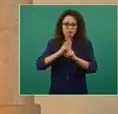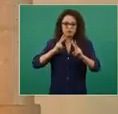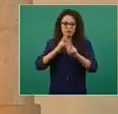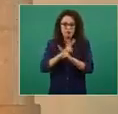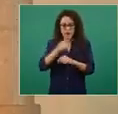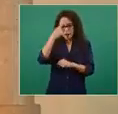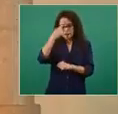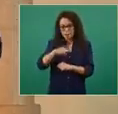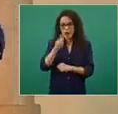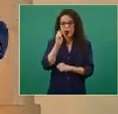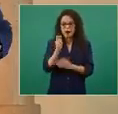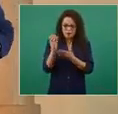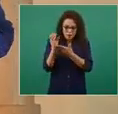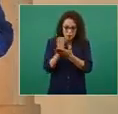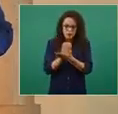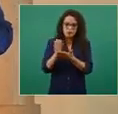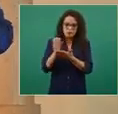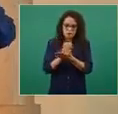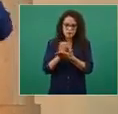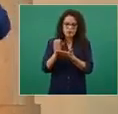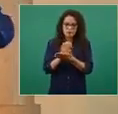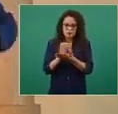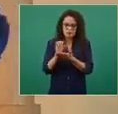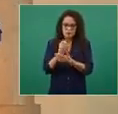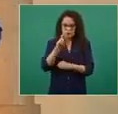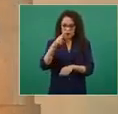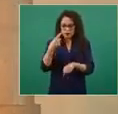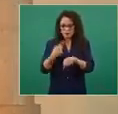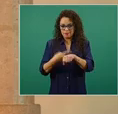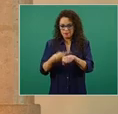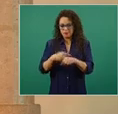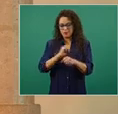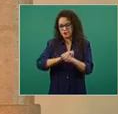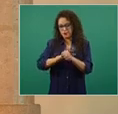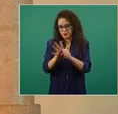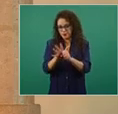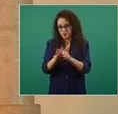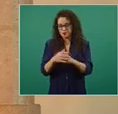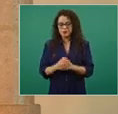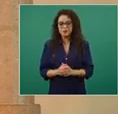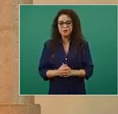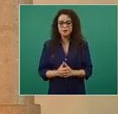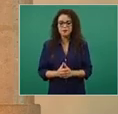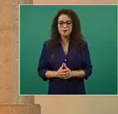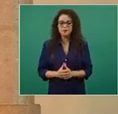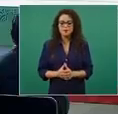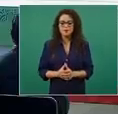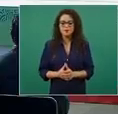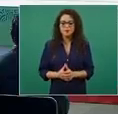la enfermedad de la COVID-19. La que sigue, por favor.